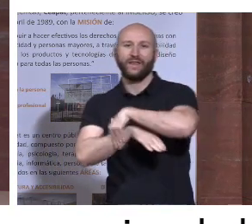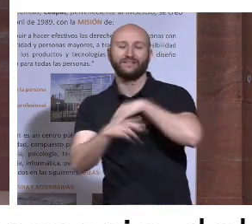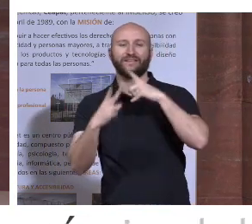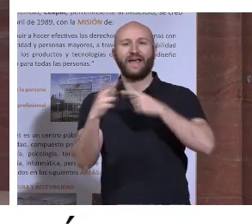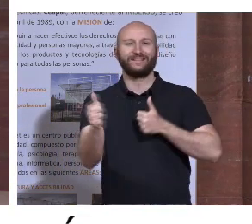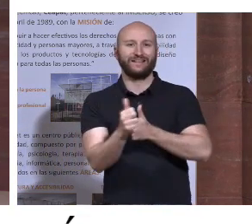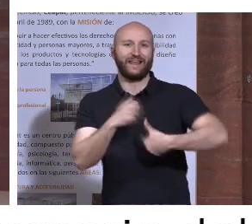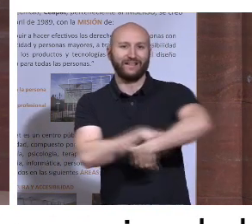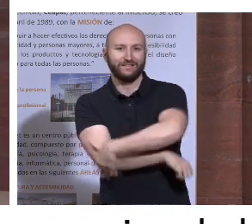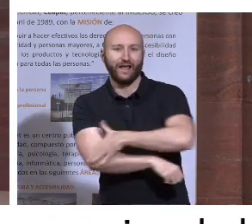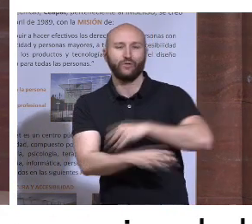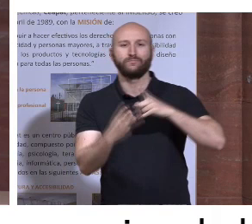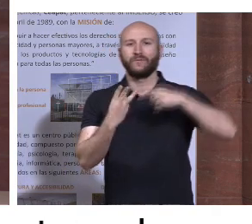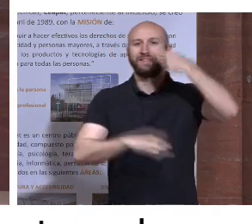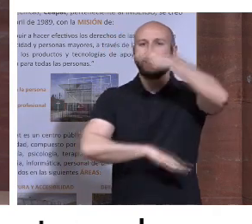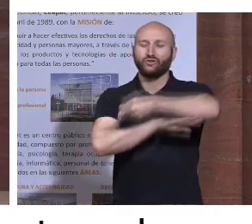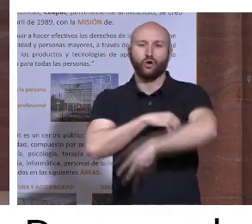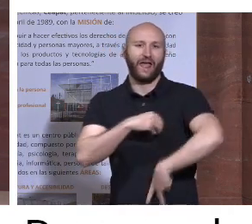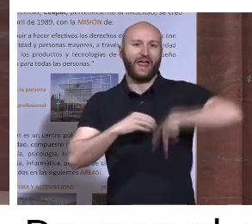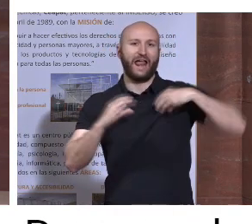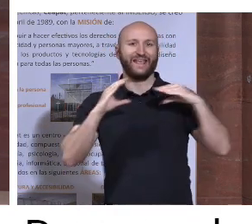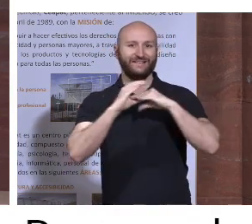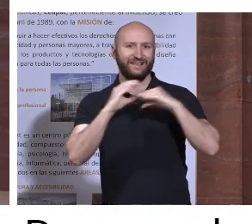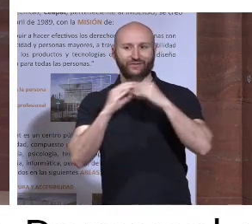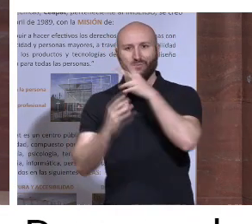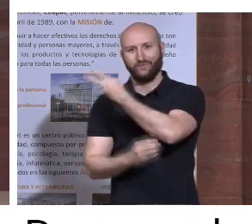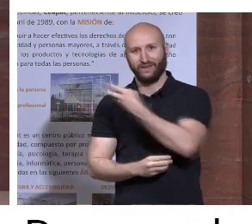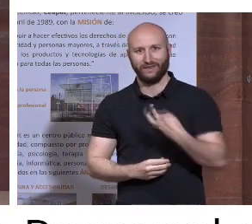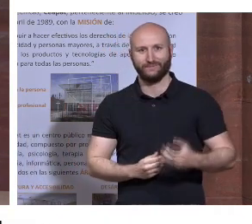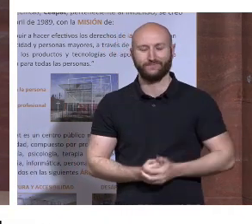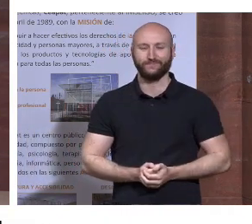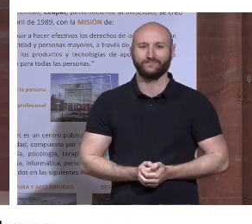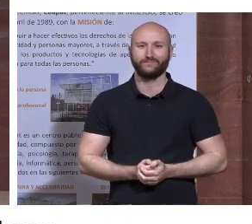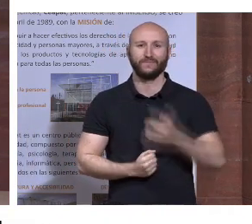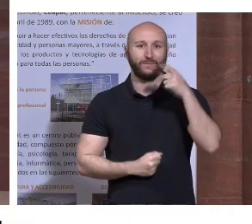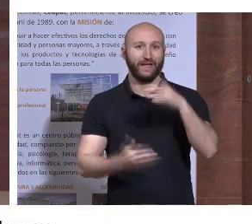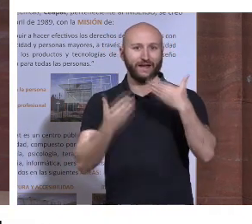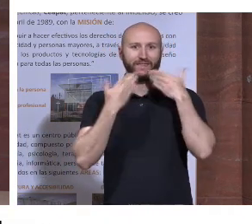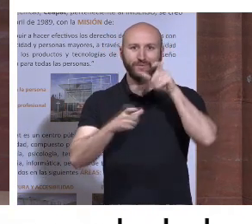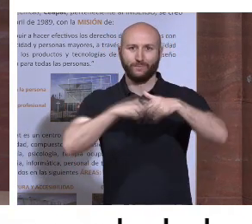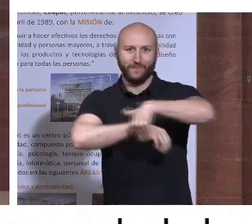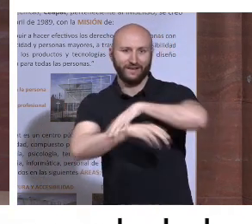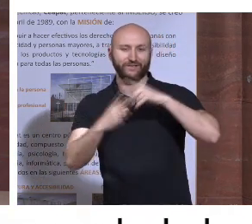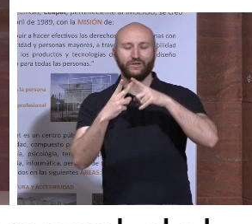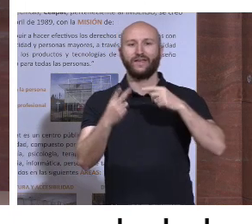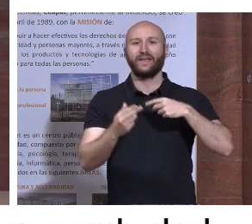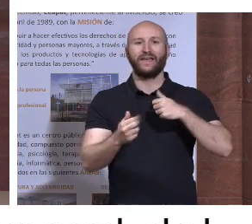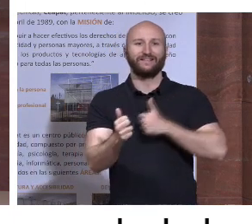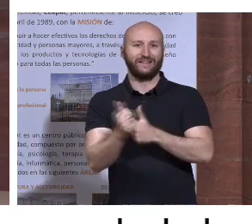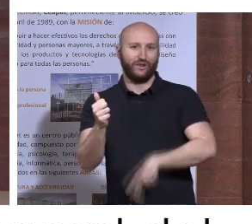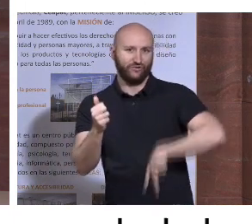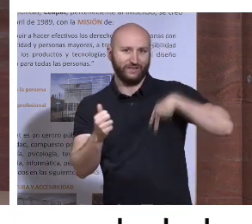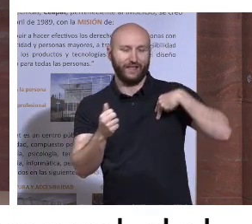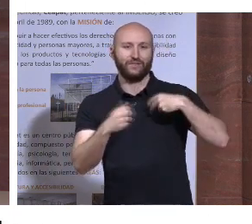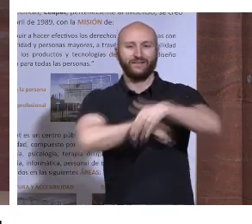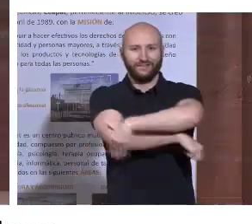Estado. Gracias, director general del INSERSO, por vuestra presencia. Gracias a los ministros, secretarios de Estado y directores generales